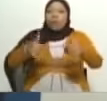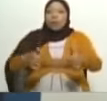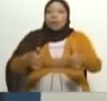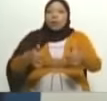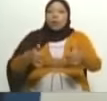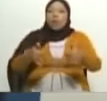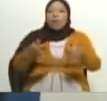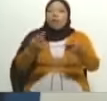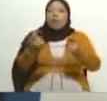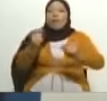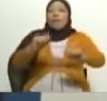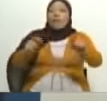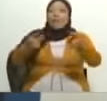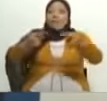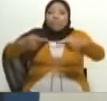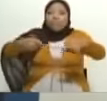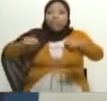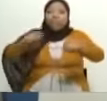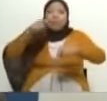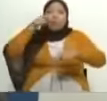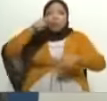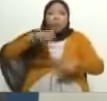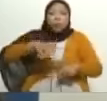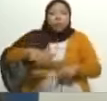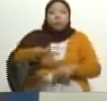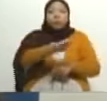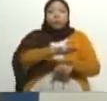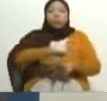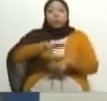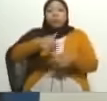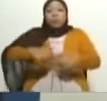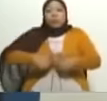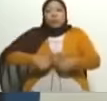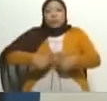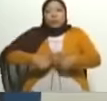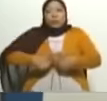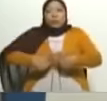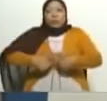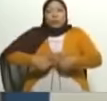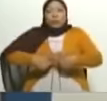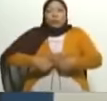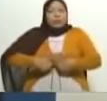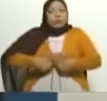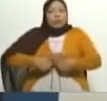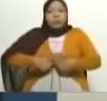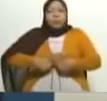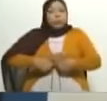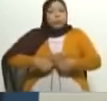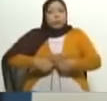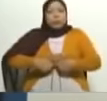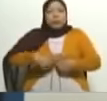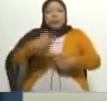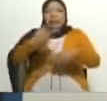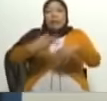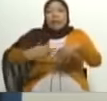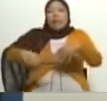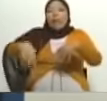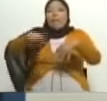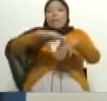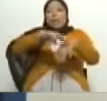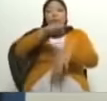sufrimiento de nuestro pueblo venezolano estamos pasando por la peor crisis